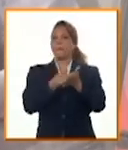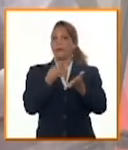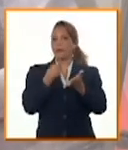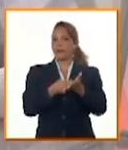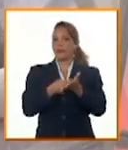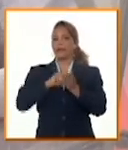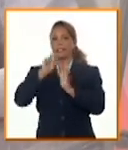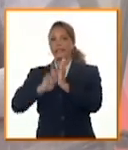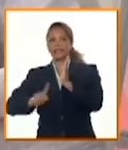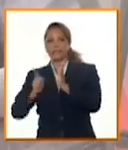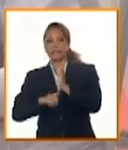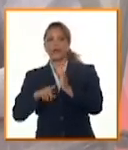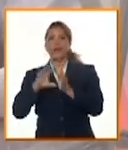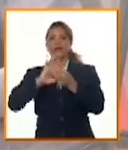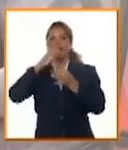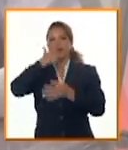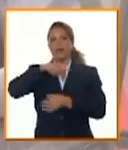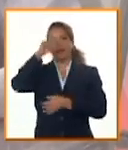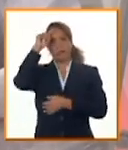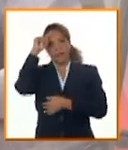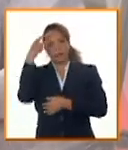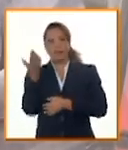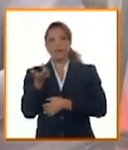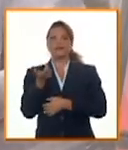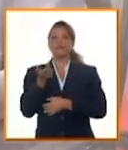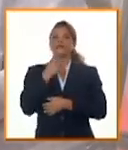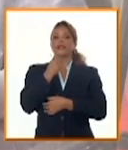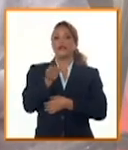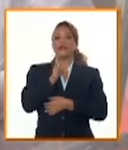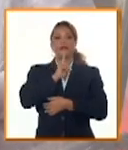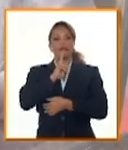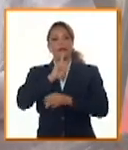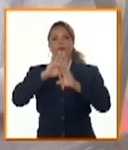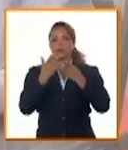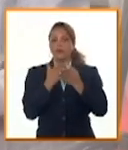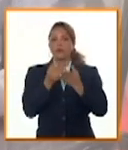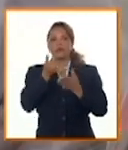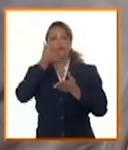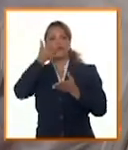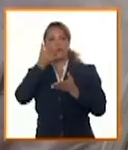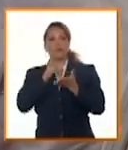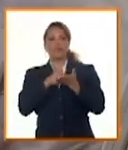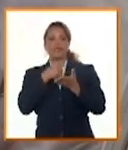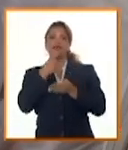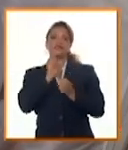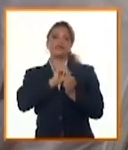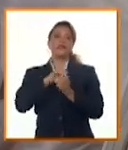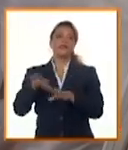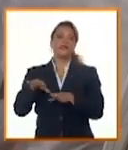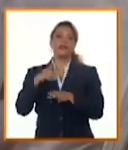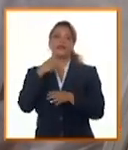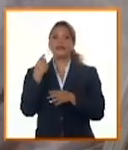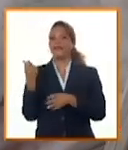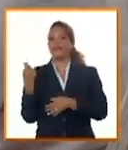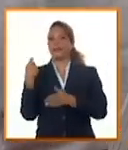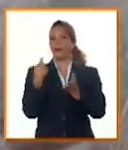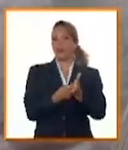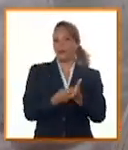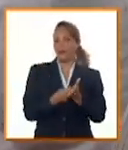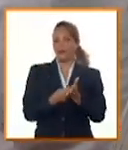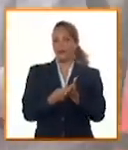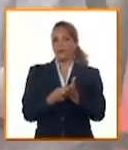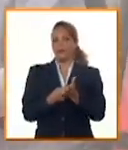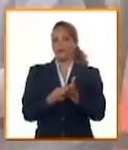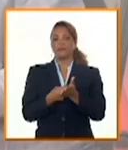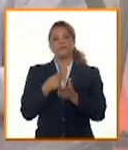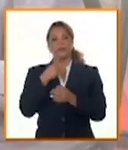las pasarelas usando los títulos de crédito y que deje de usar como se está usando hasta ahora lo el efectivo eso no quiere